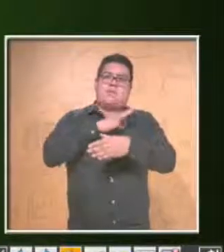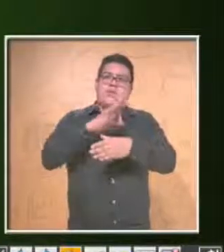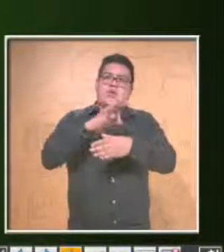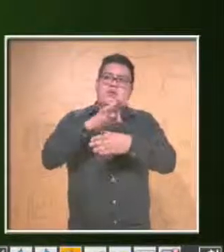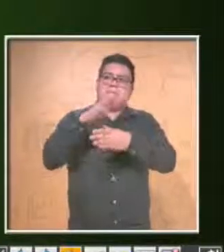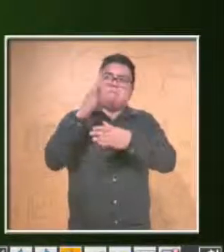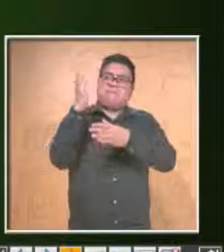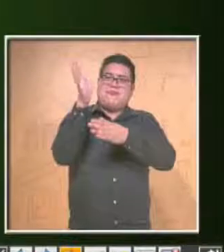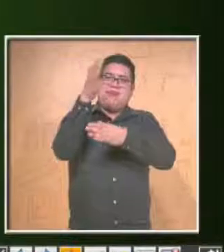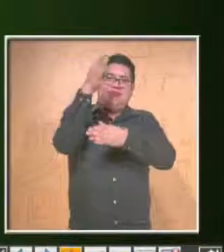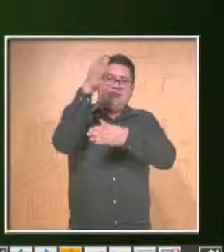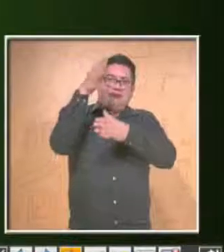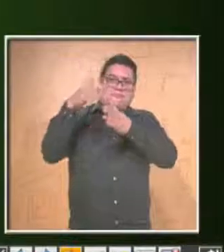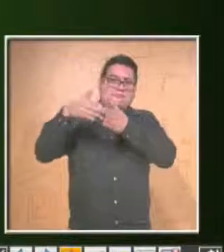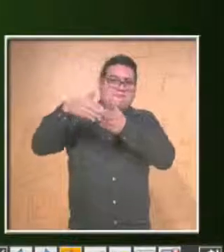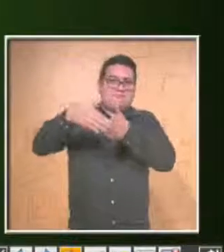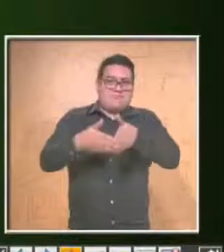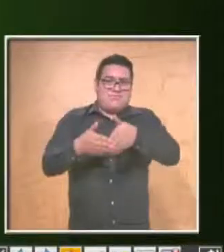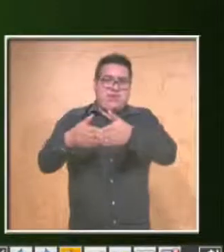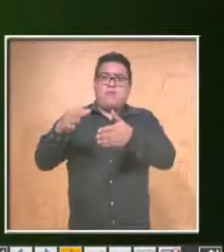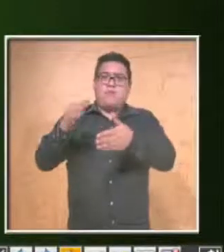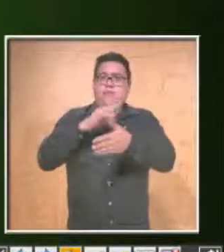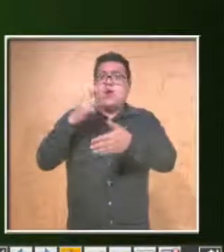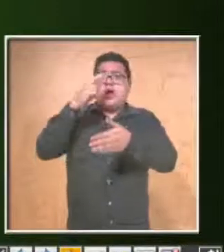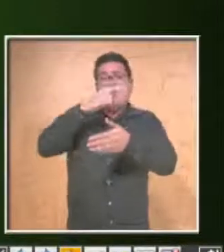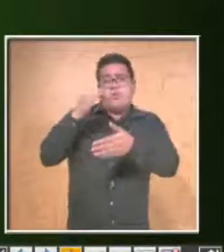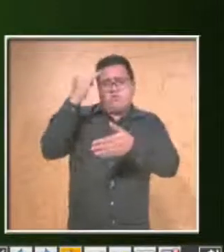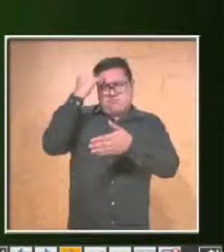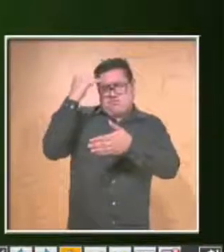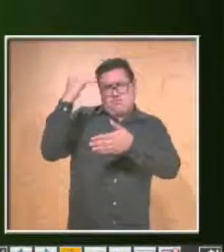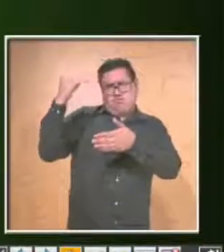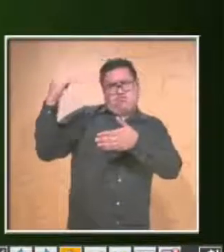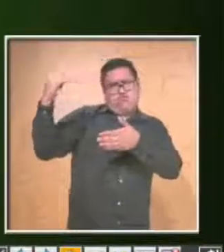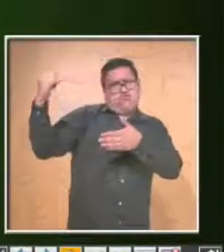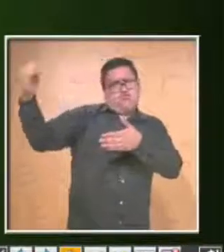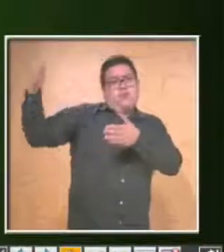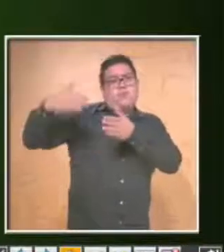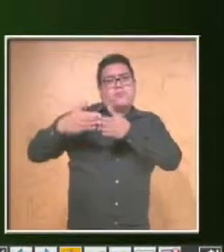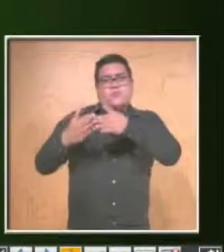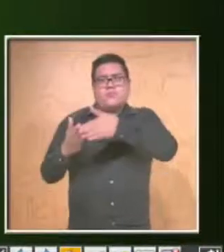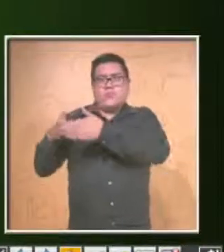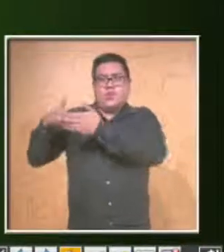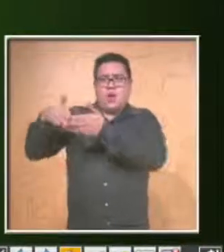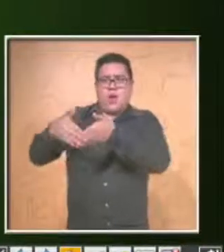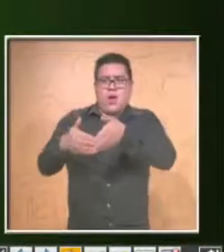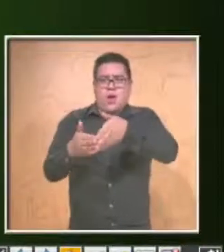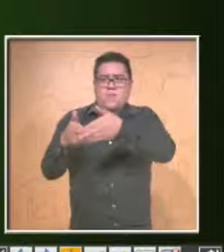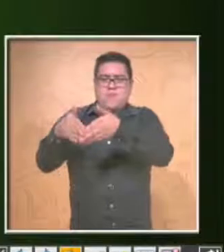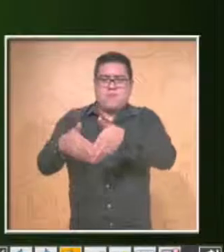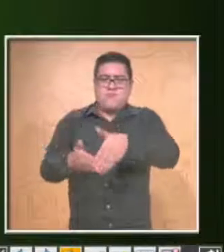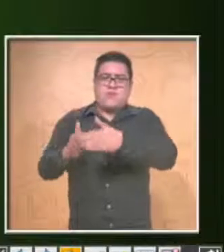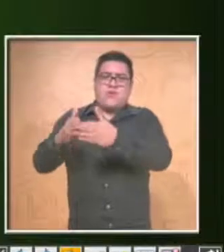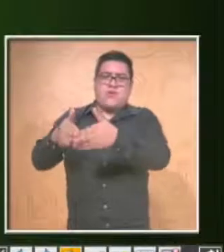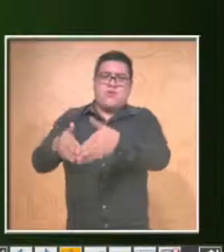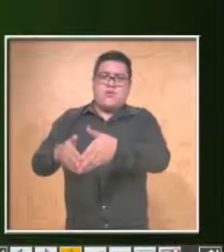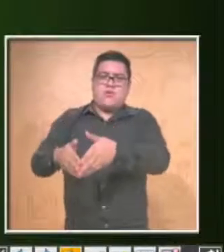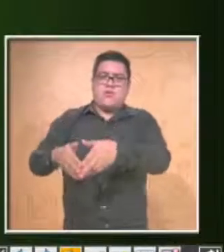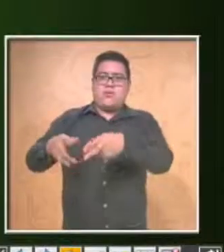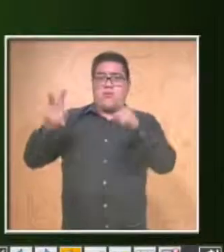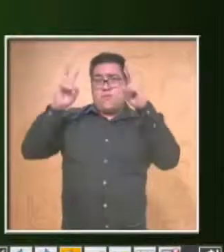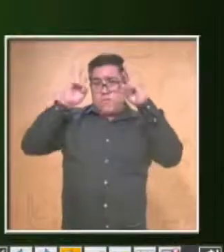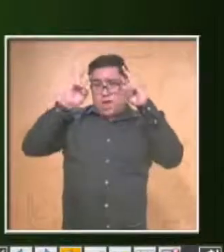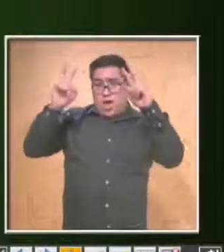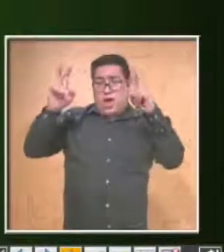surcar lugares más lejanos. Y por eso empiezan los viajes de ultramar. esos viajes que conocemos ahora como viajes de